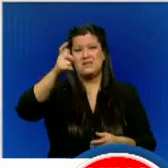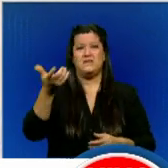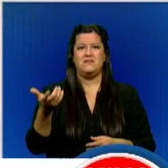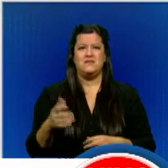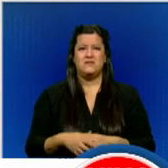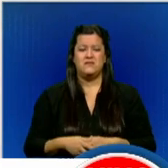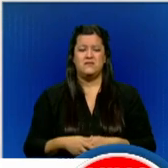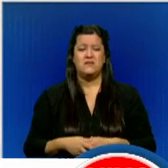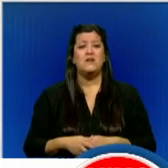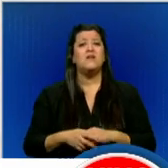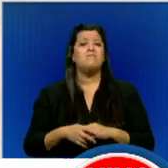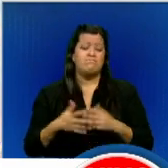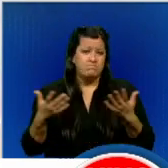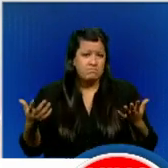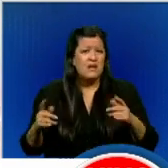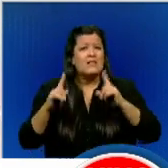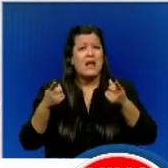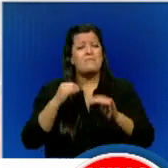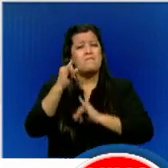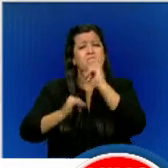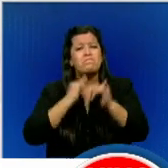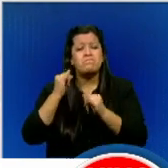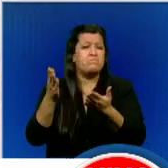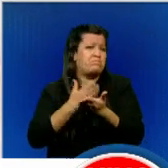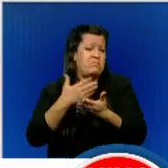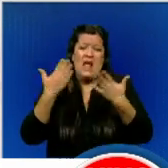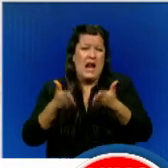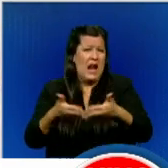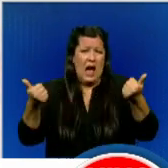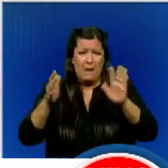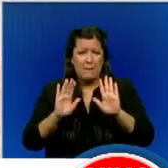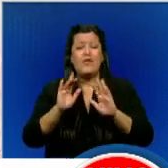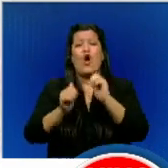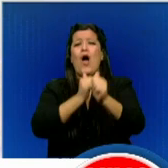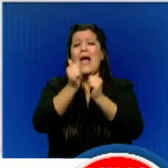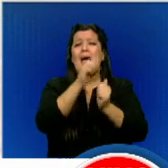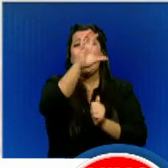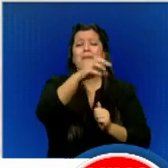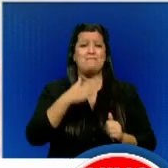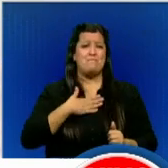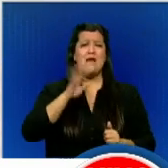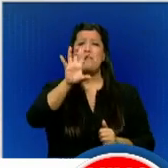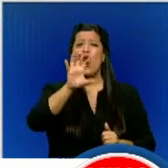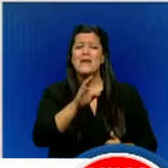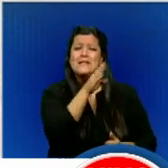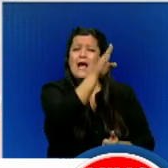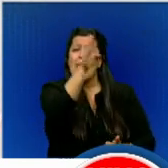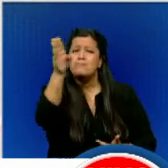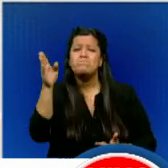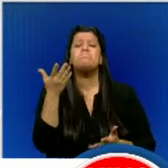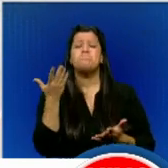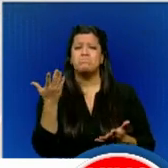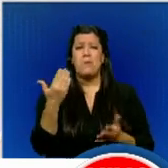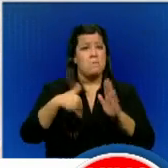ni que hablar un repaso muy rápido que hice por las empresas pymes de mi provincia la gran mayoría